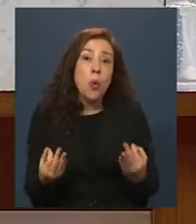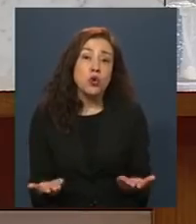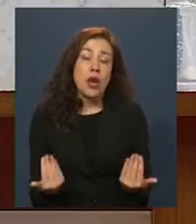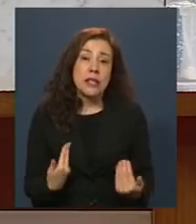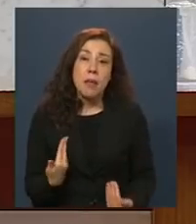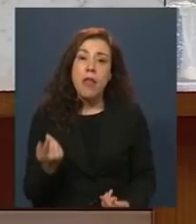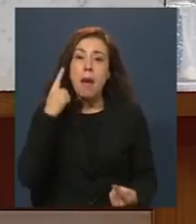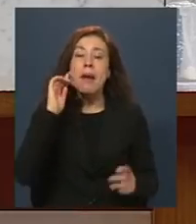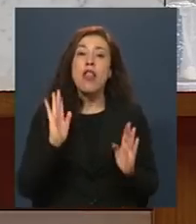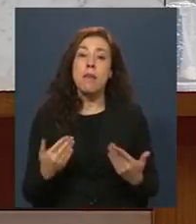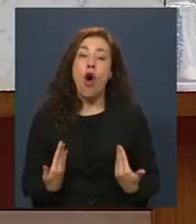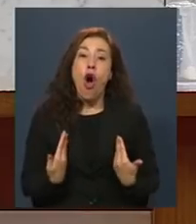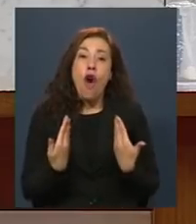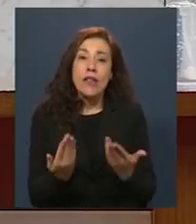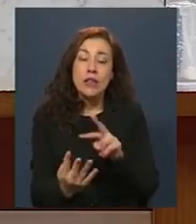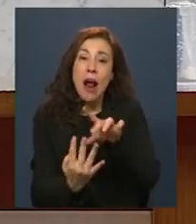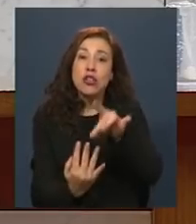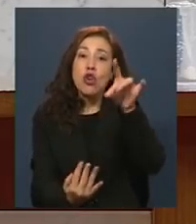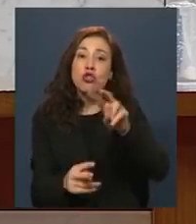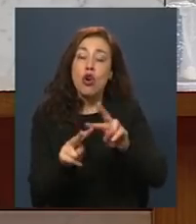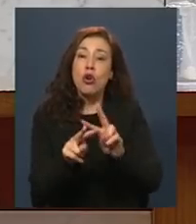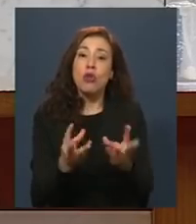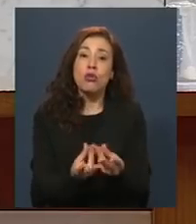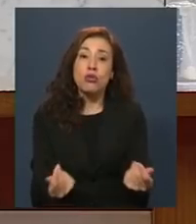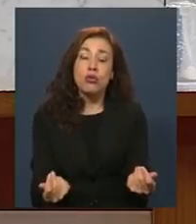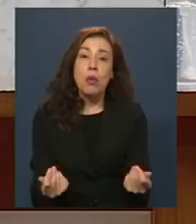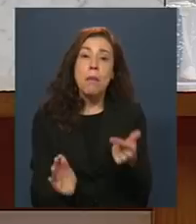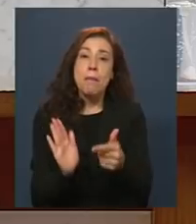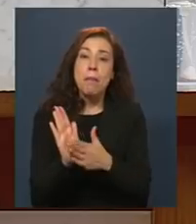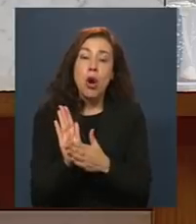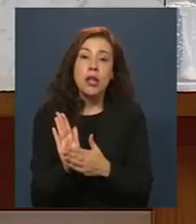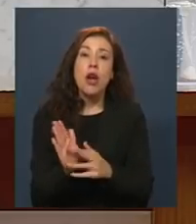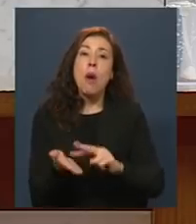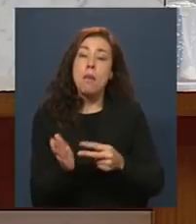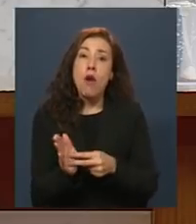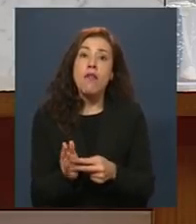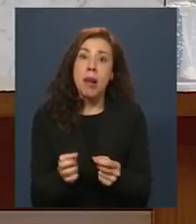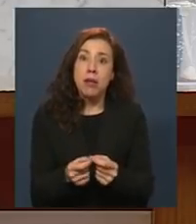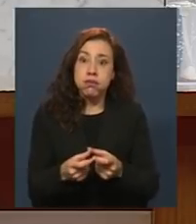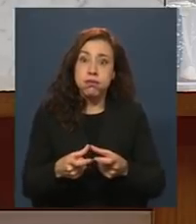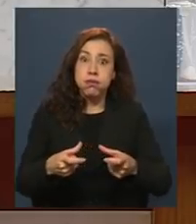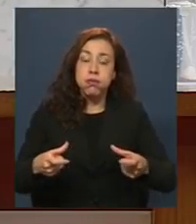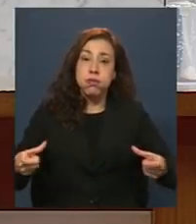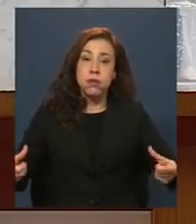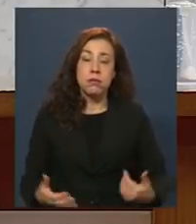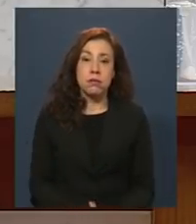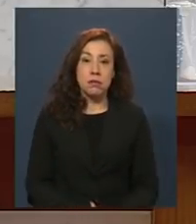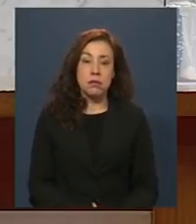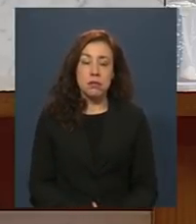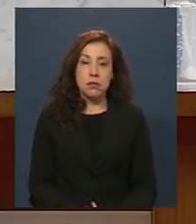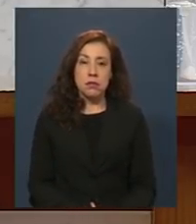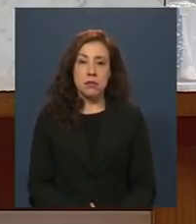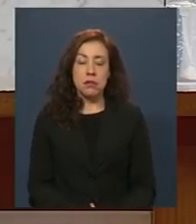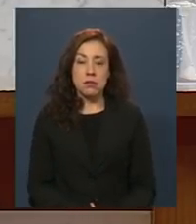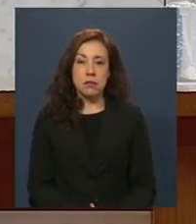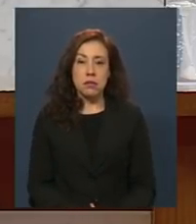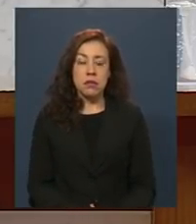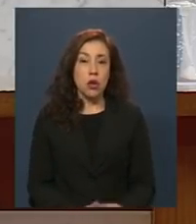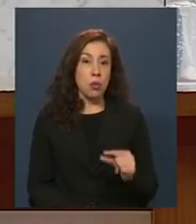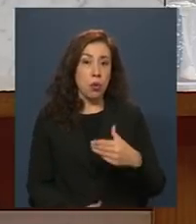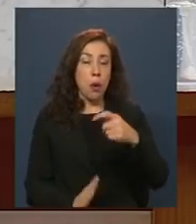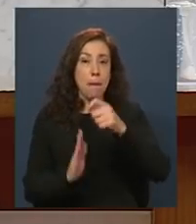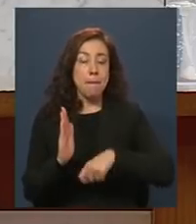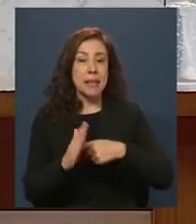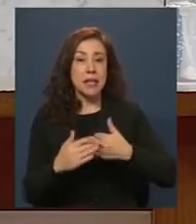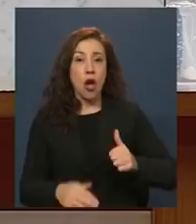pero ofrezcamos una salida política a un problema real que se agudiza con el correr de los tiempos. En pocos meses se van